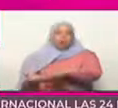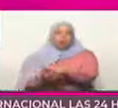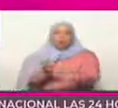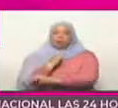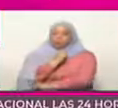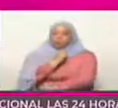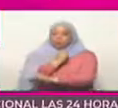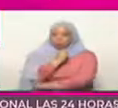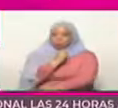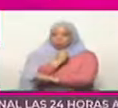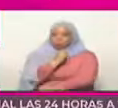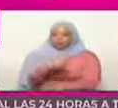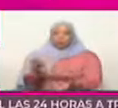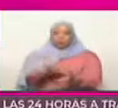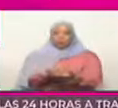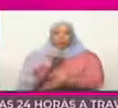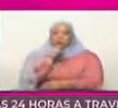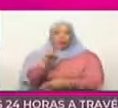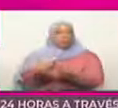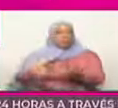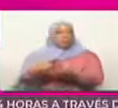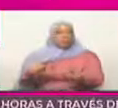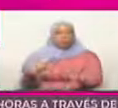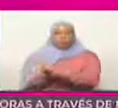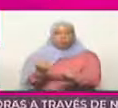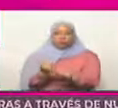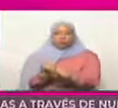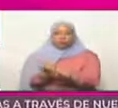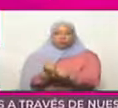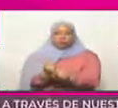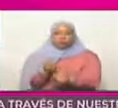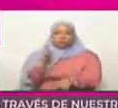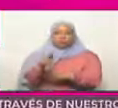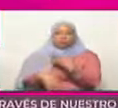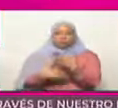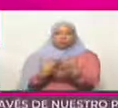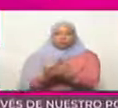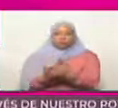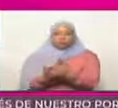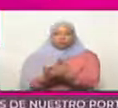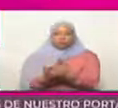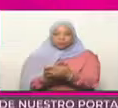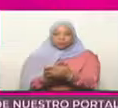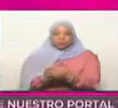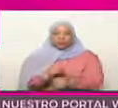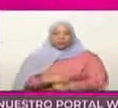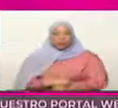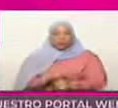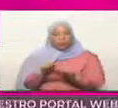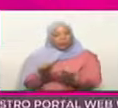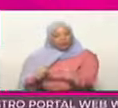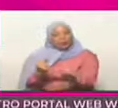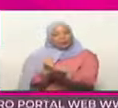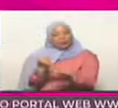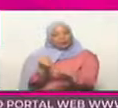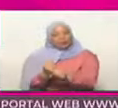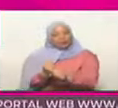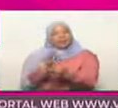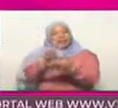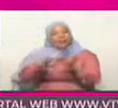terroristas, restablecida la paz se hizo y la paz continuará. Celebro hoy la